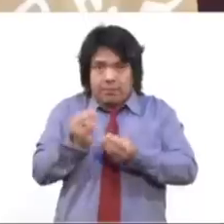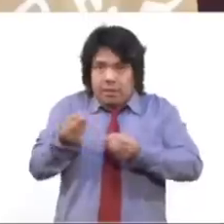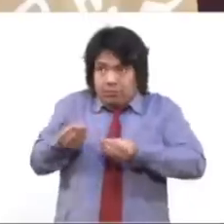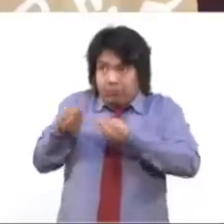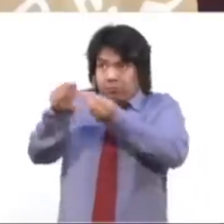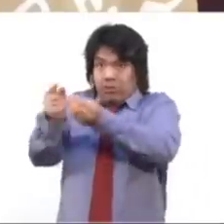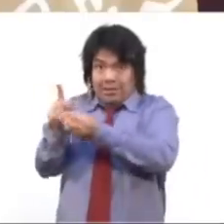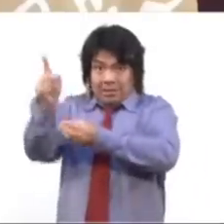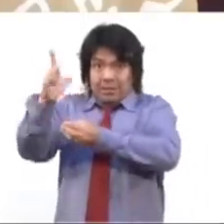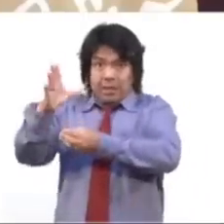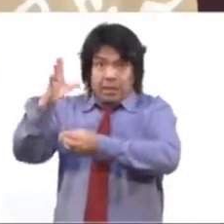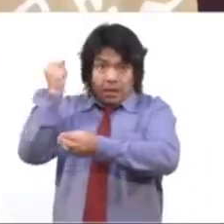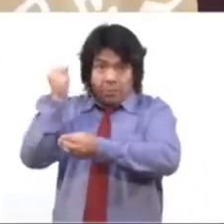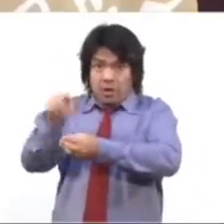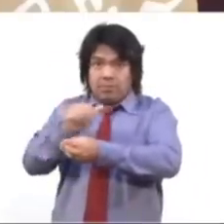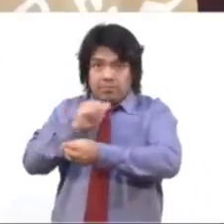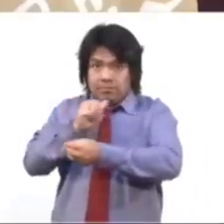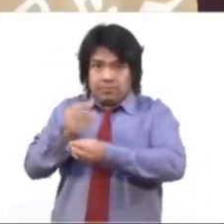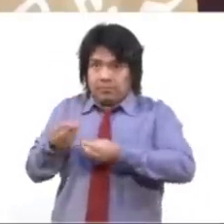Fiscalía General de Justicia de la Ciudad de México.